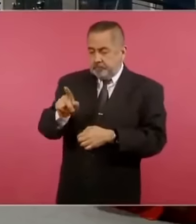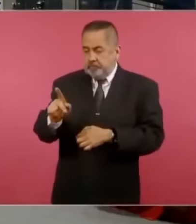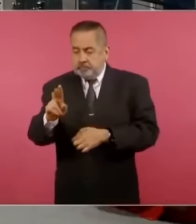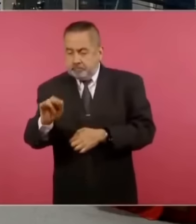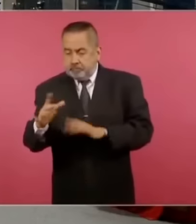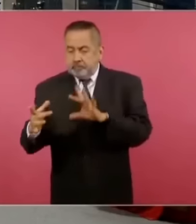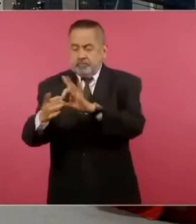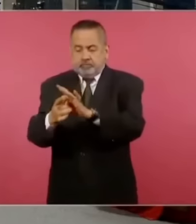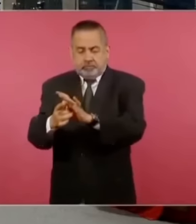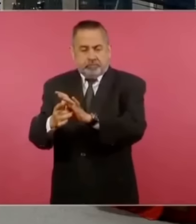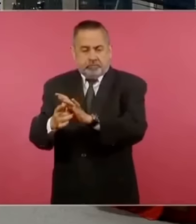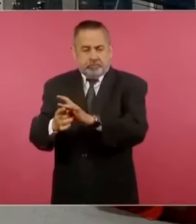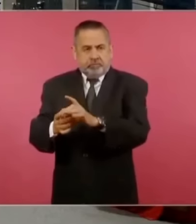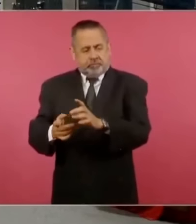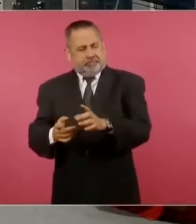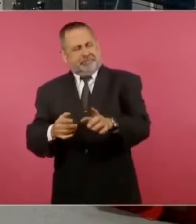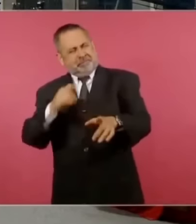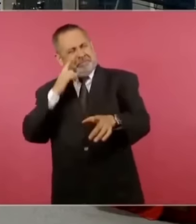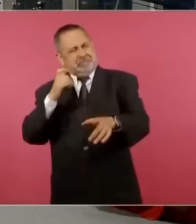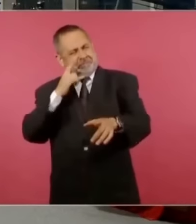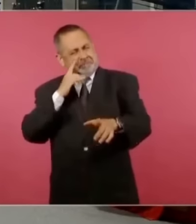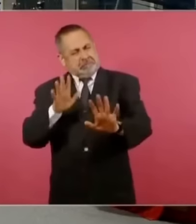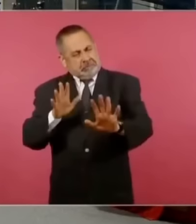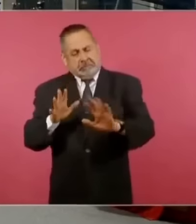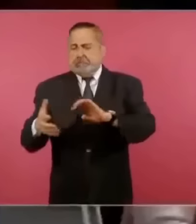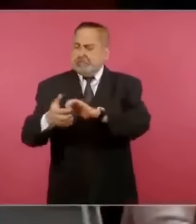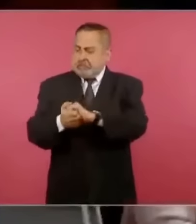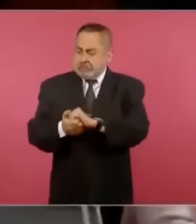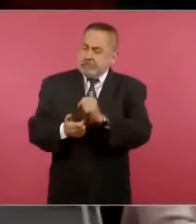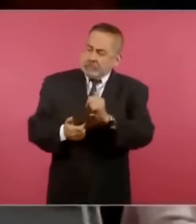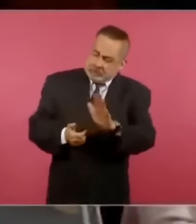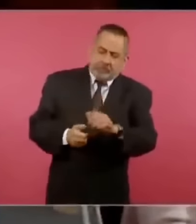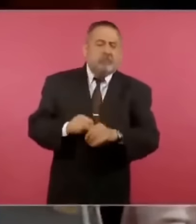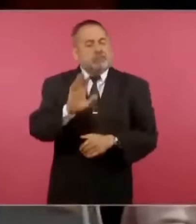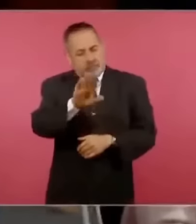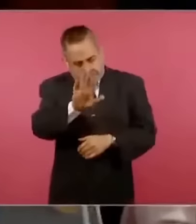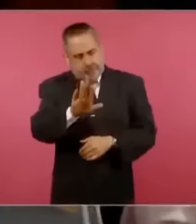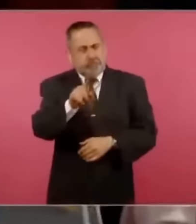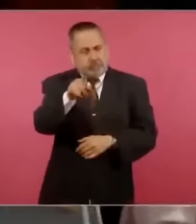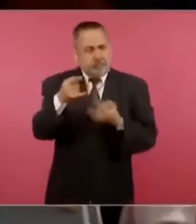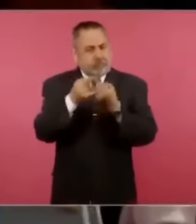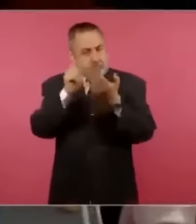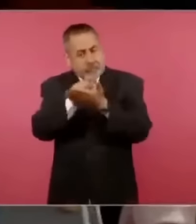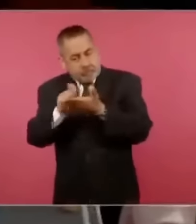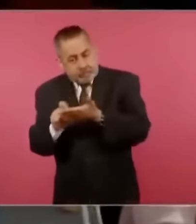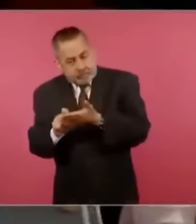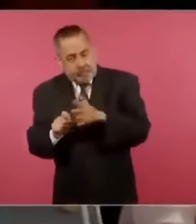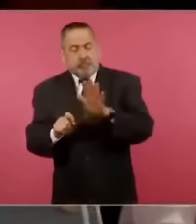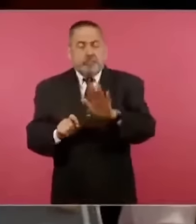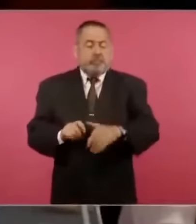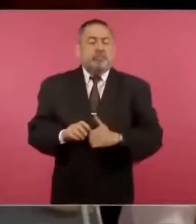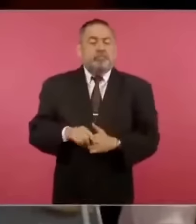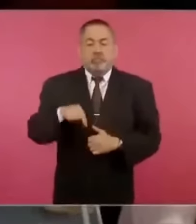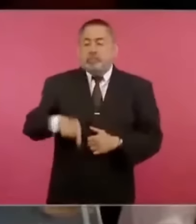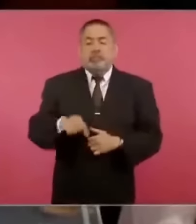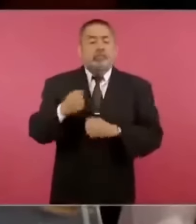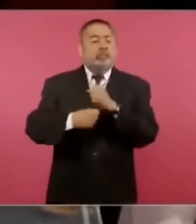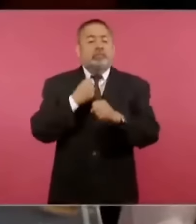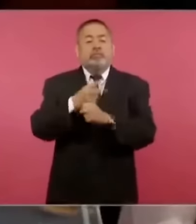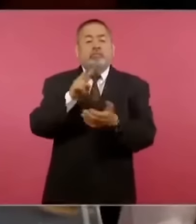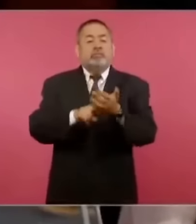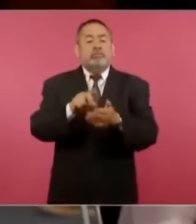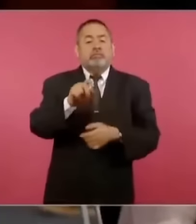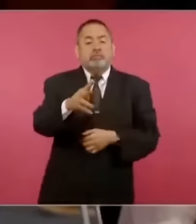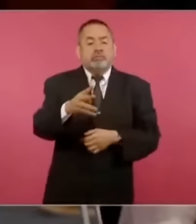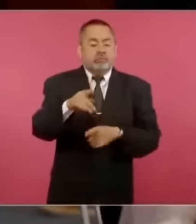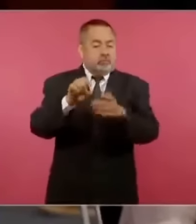que, pues no sé, está raro, ¿no? Y el caso es que en este 2024, presidente, usted en el